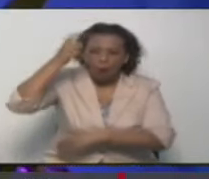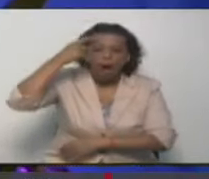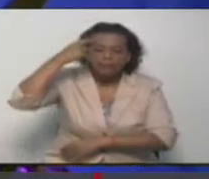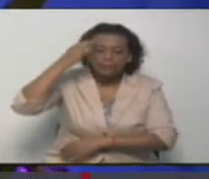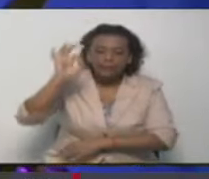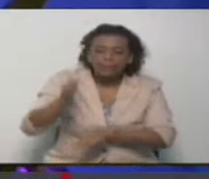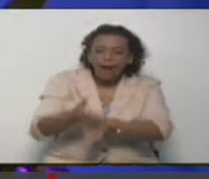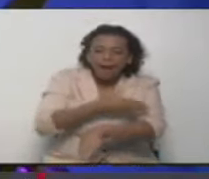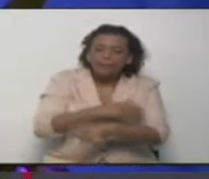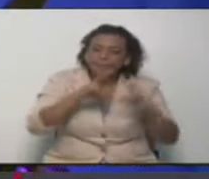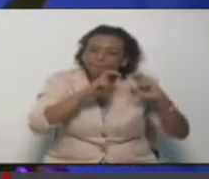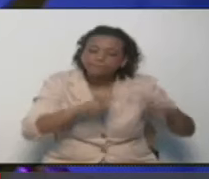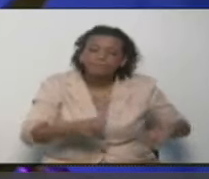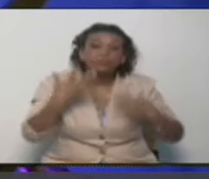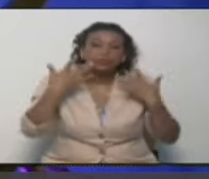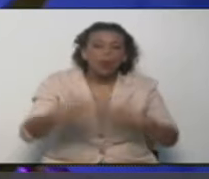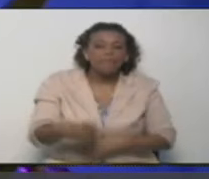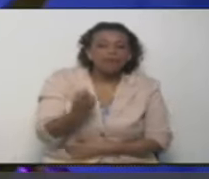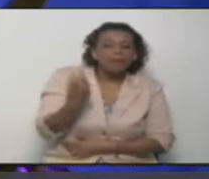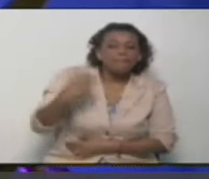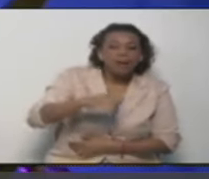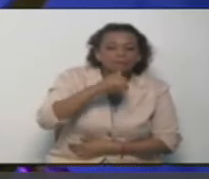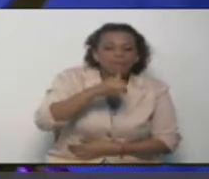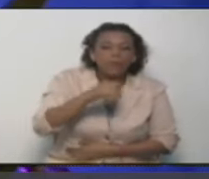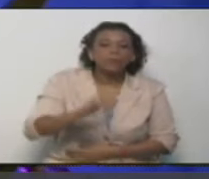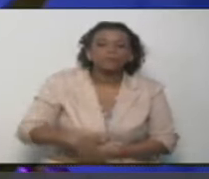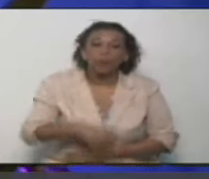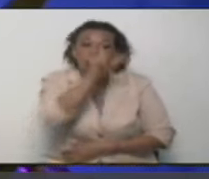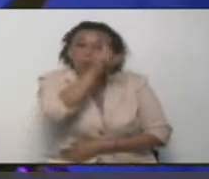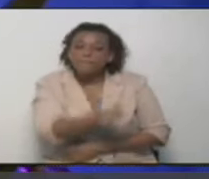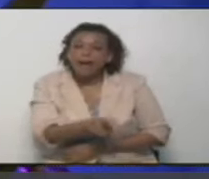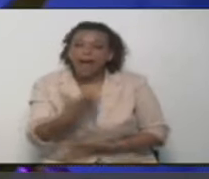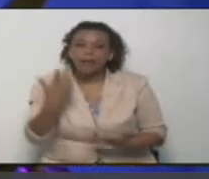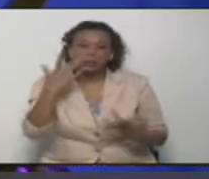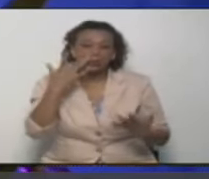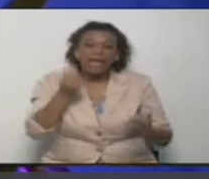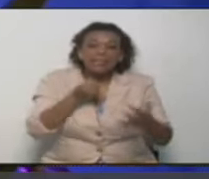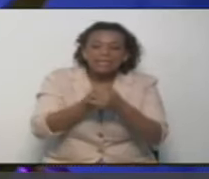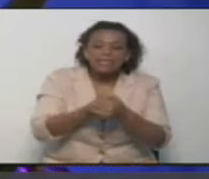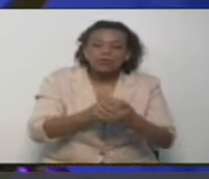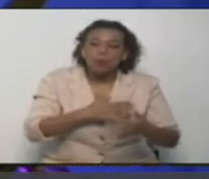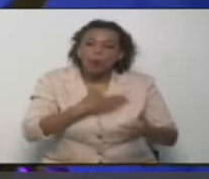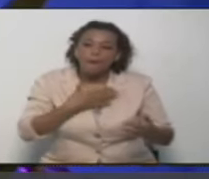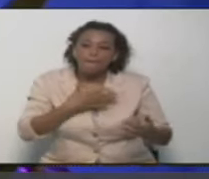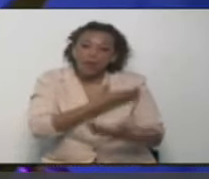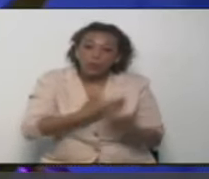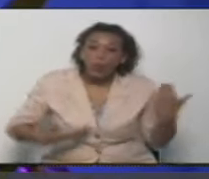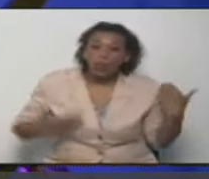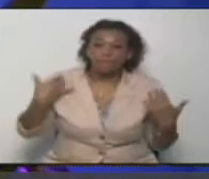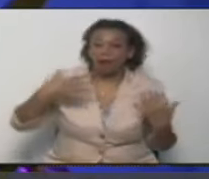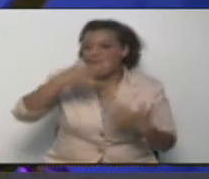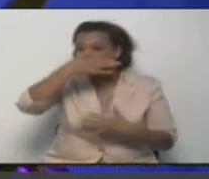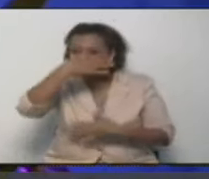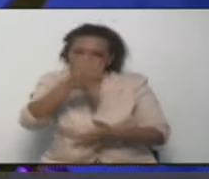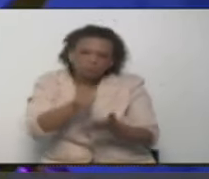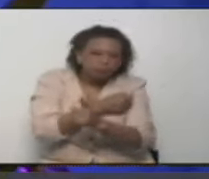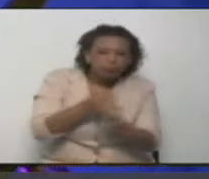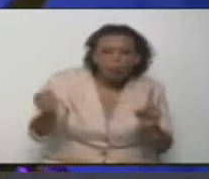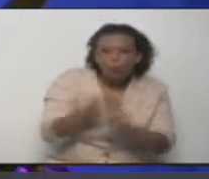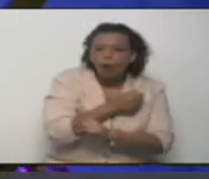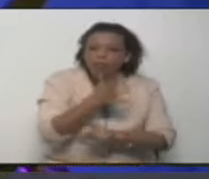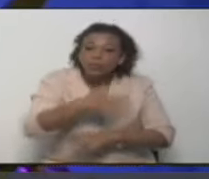causa, y creo que me quedo corto. Elon Musk invirtió en el golpe de Estado, en el brote fascista, en la violencia